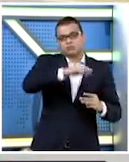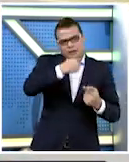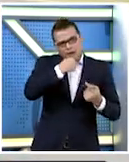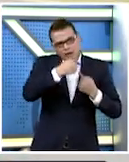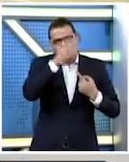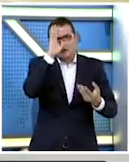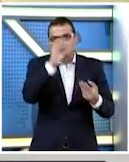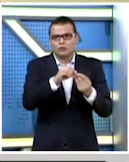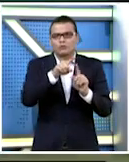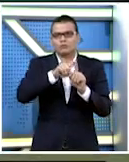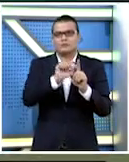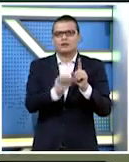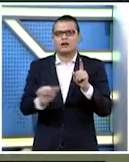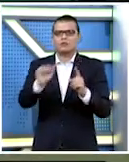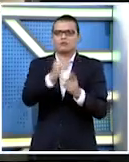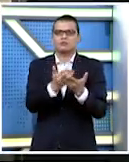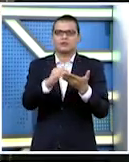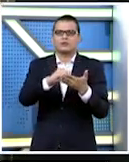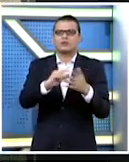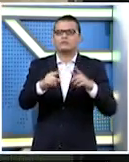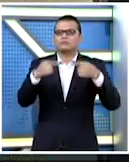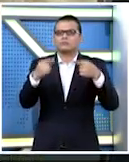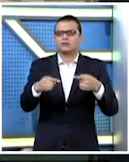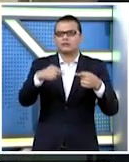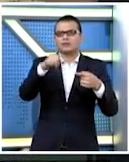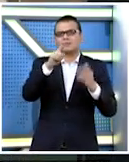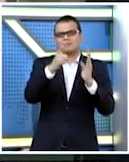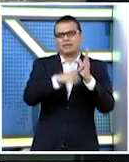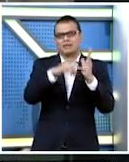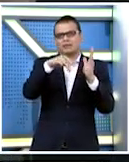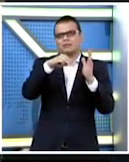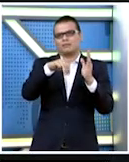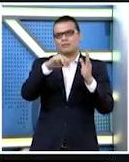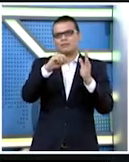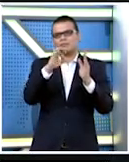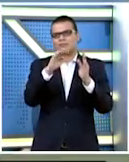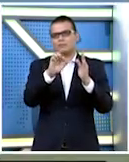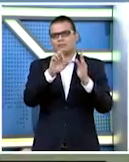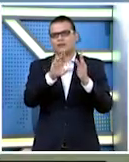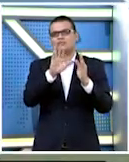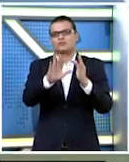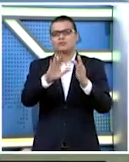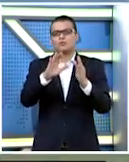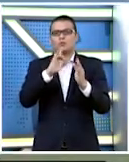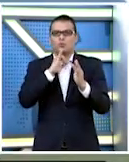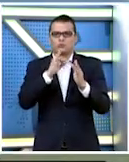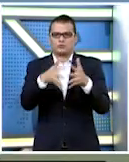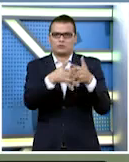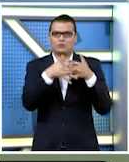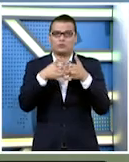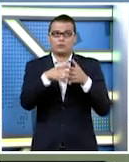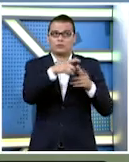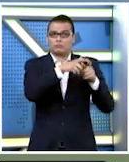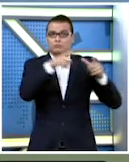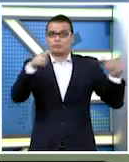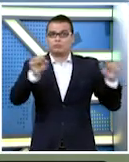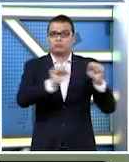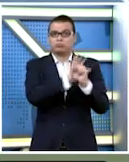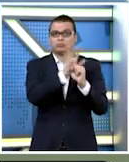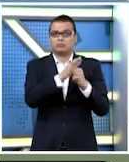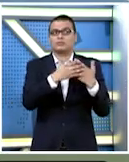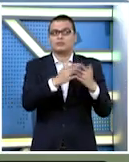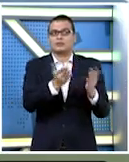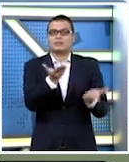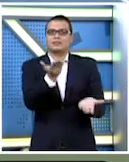nuevo coronavirus el primero sería el master 1000 de cincinnati en ohio eeuu país más afectados por el cob y 19 y donde